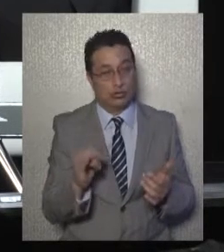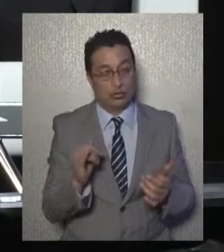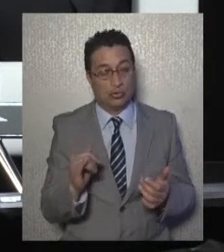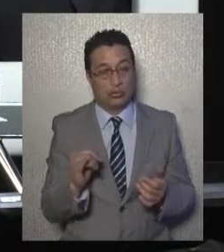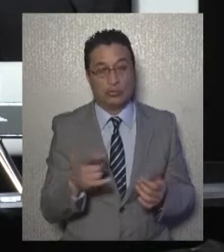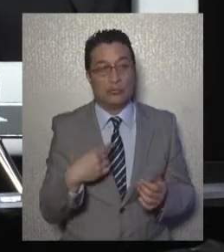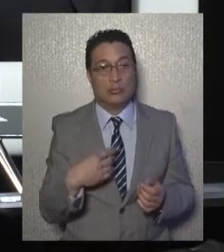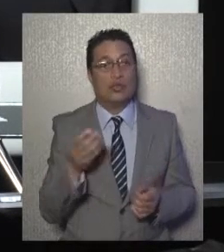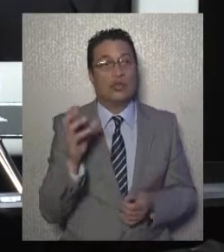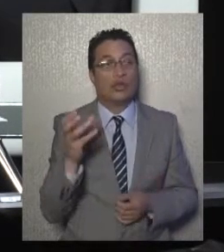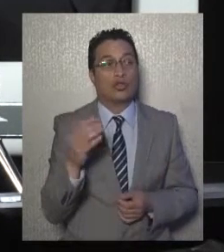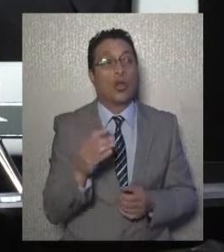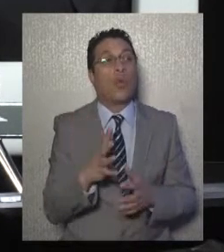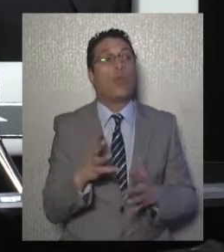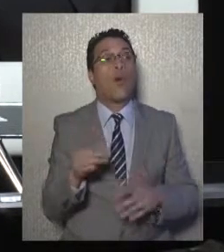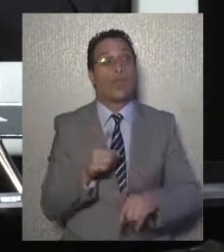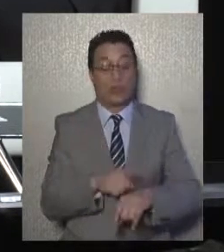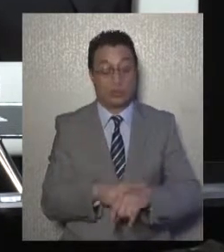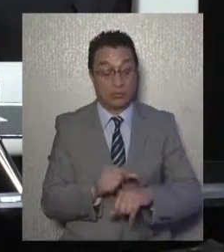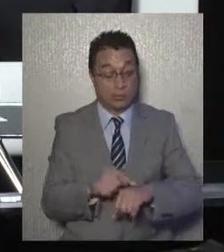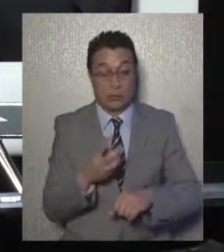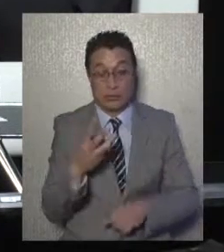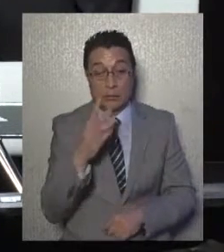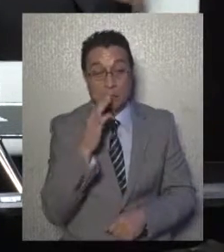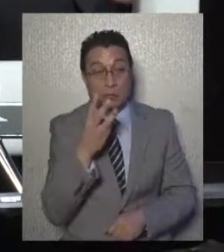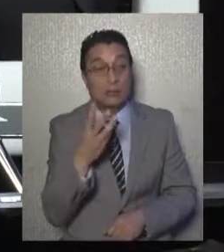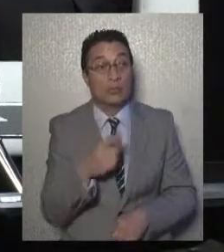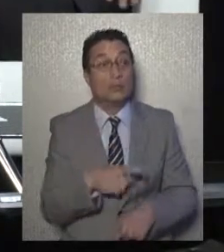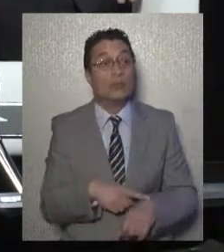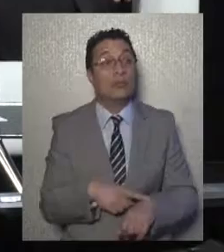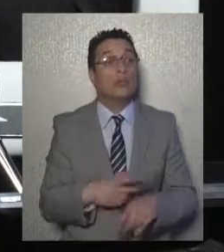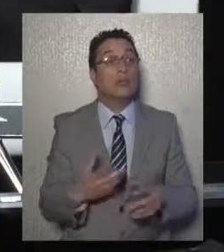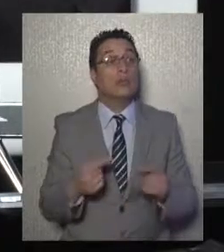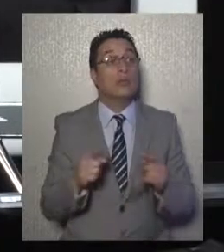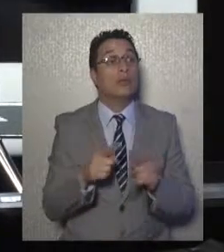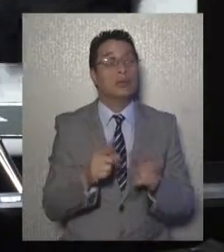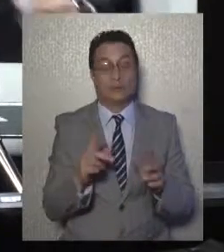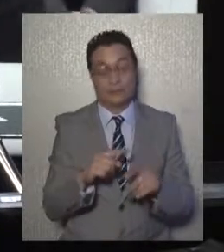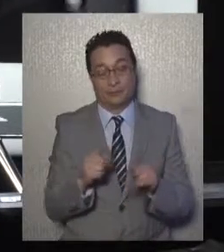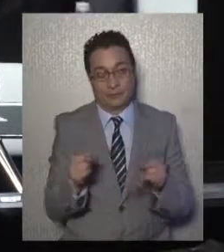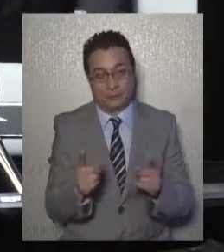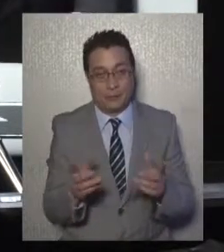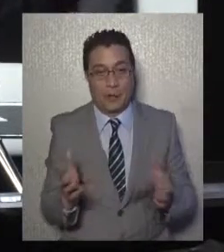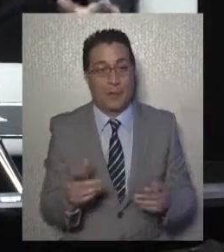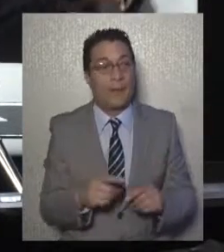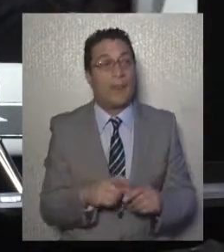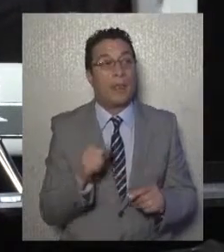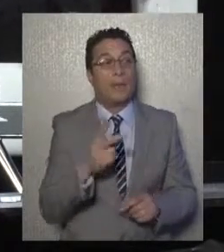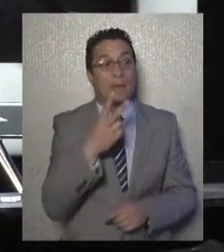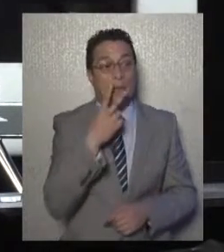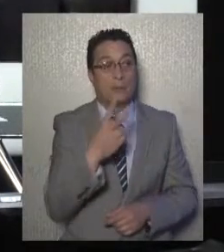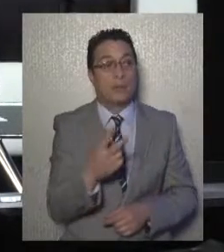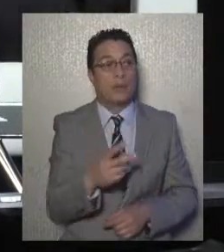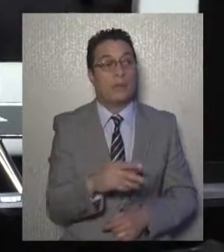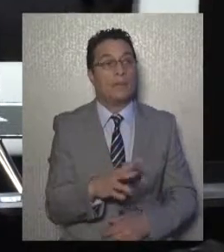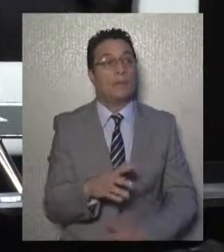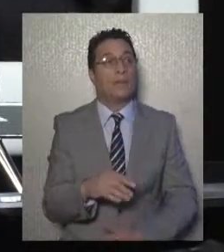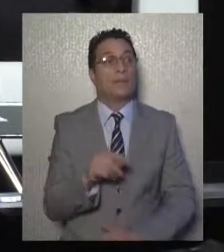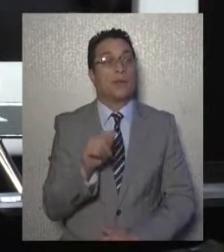sé cuánto rato nos queda. 3 minutos, entonces minutos. No hablemos del tema laboral mejor entonces. Mira, es que